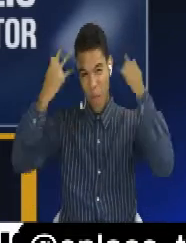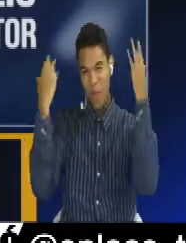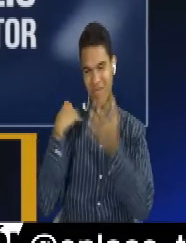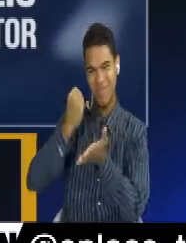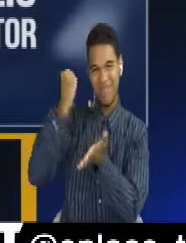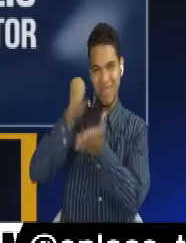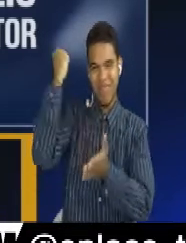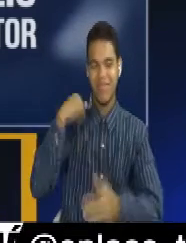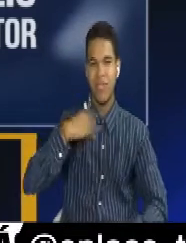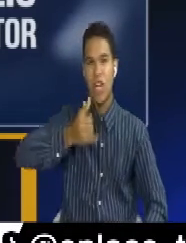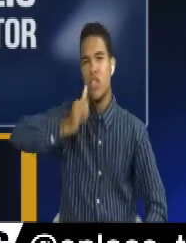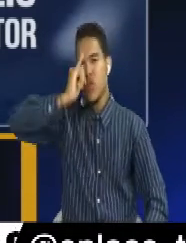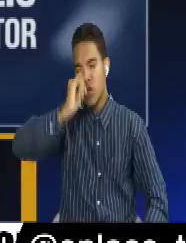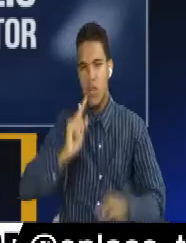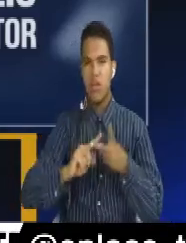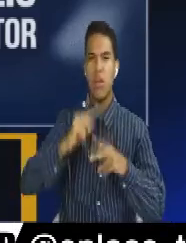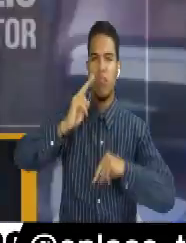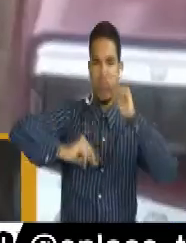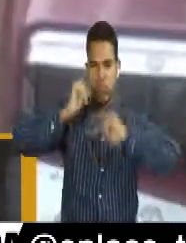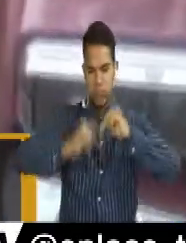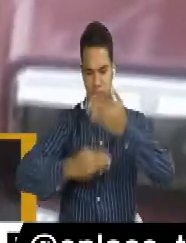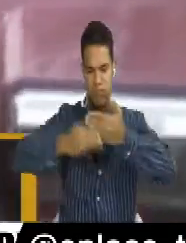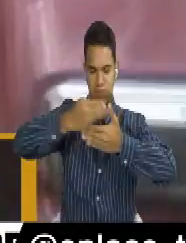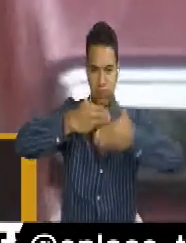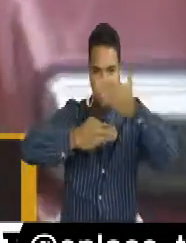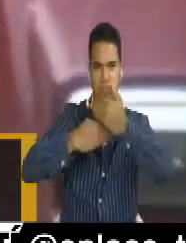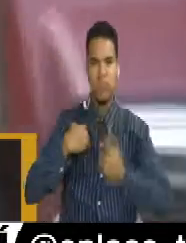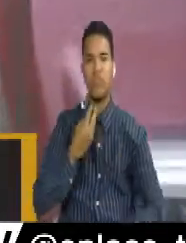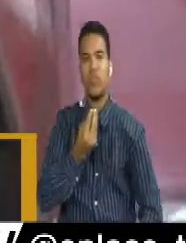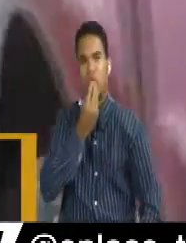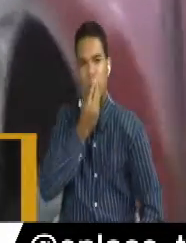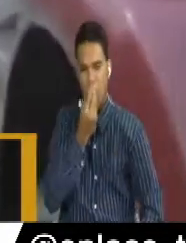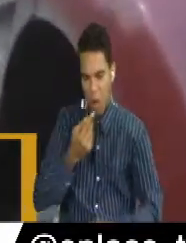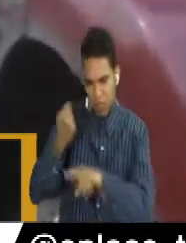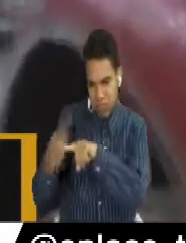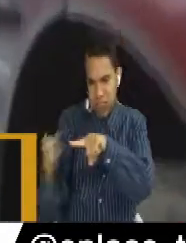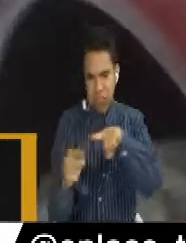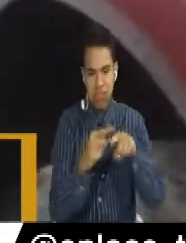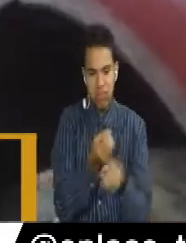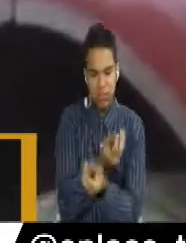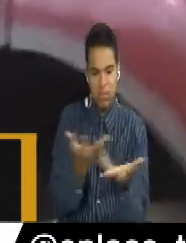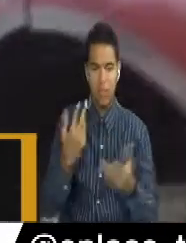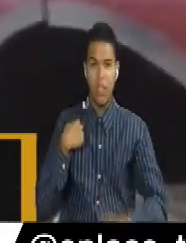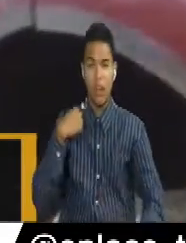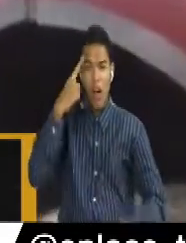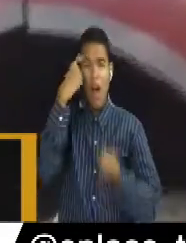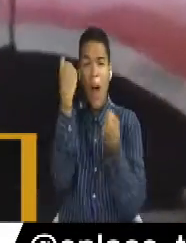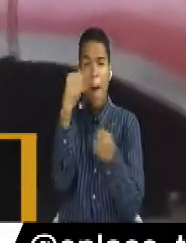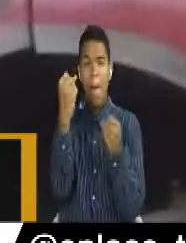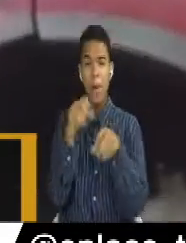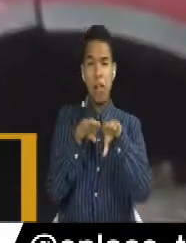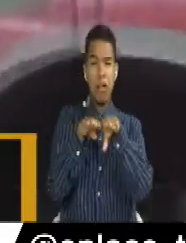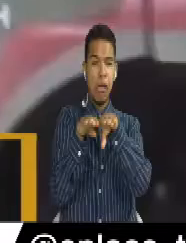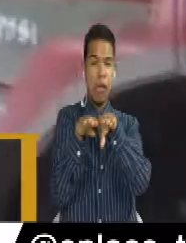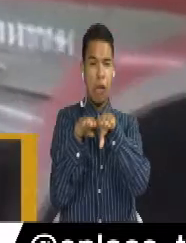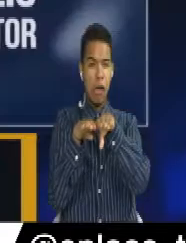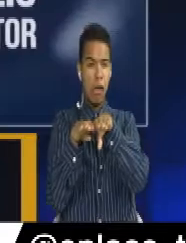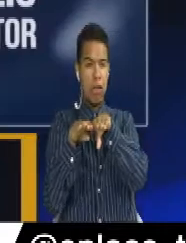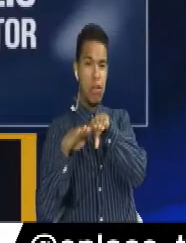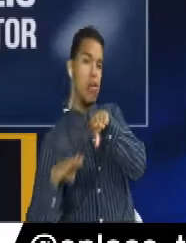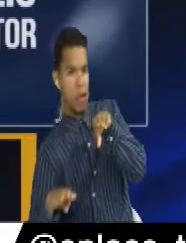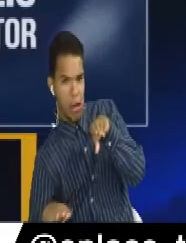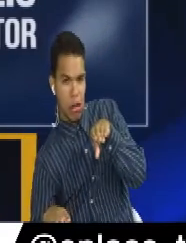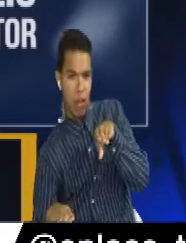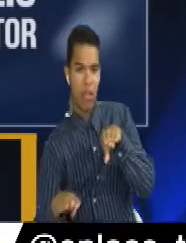para la construcción, alimentos. La preocupación para los transportadores es que la tractomula caiga a la quebrada. Todo lo que